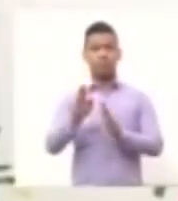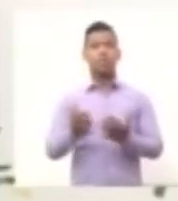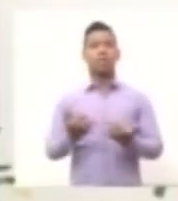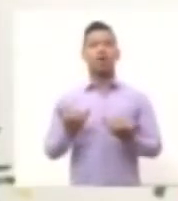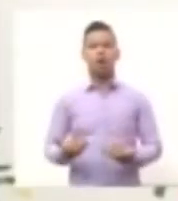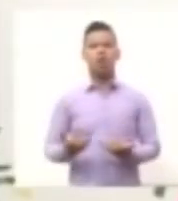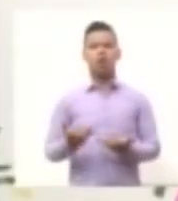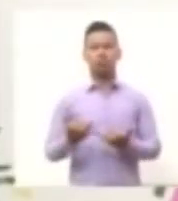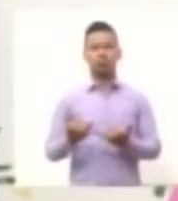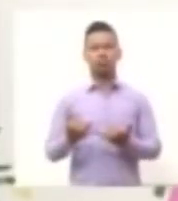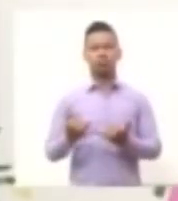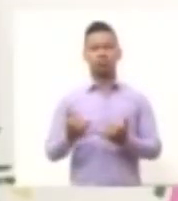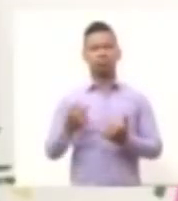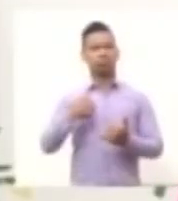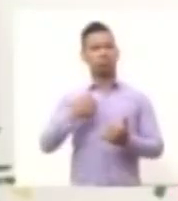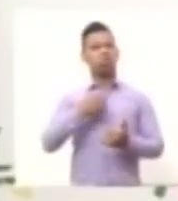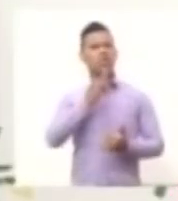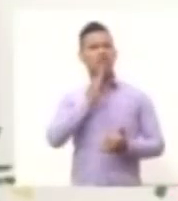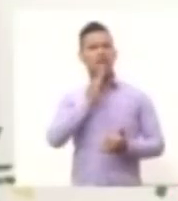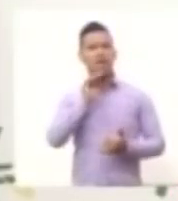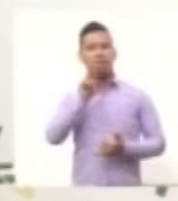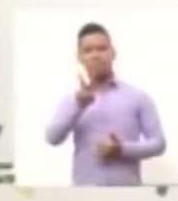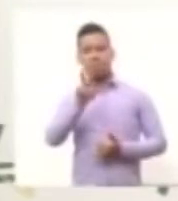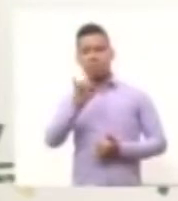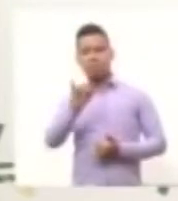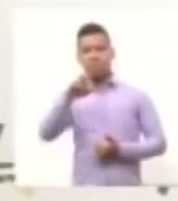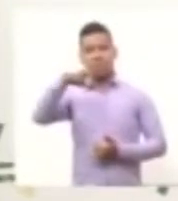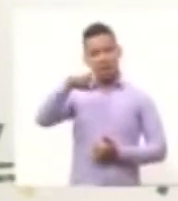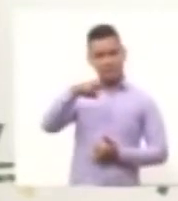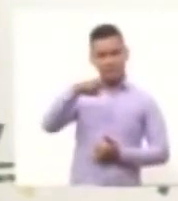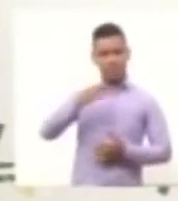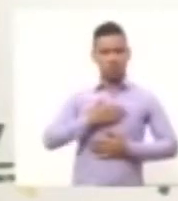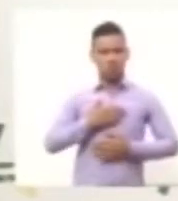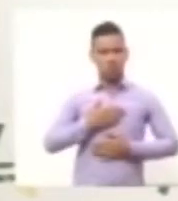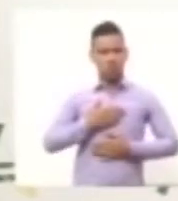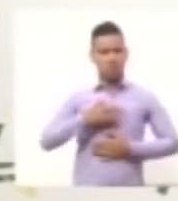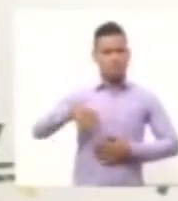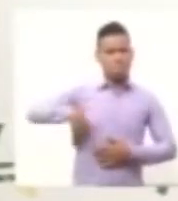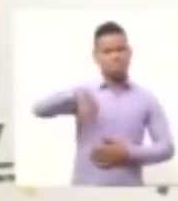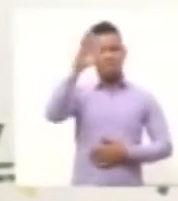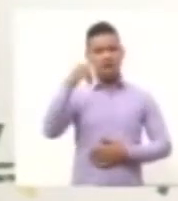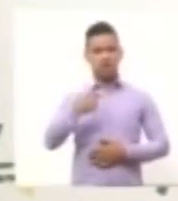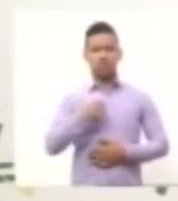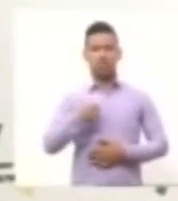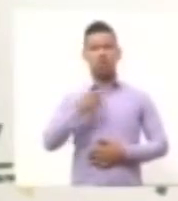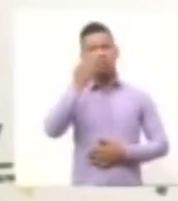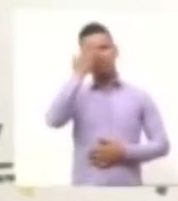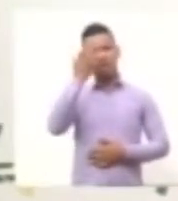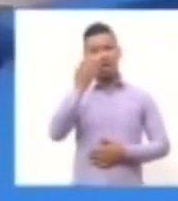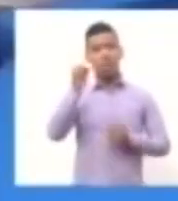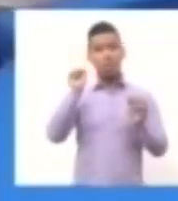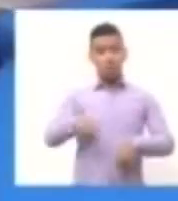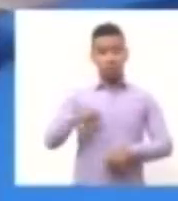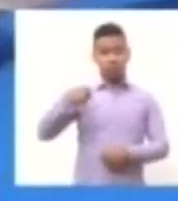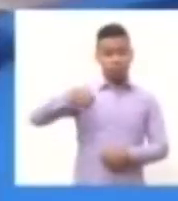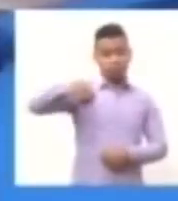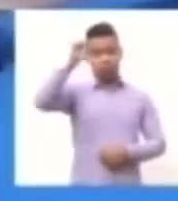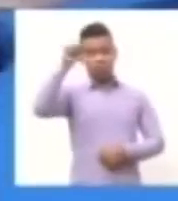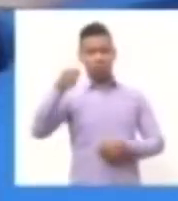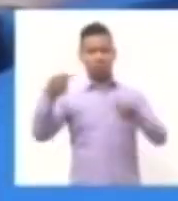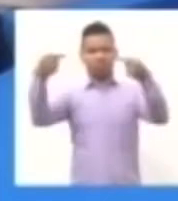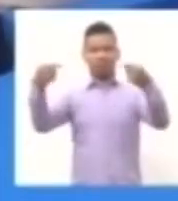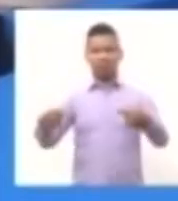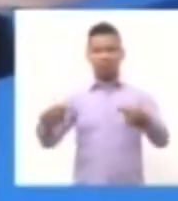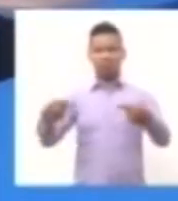catalogado como uno de los mejores VIP y soy uno de los favoritos como VIP para poder ganarme este torneo. Colombia es uno